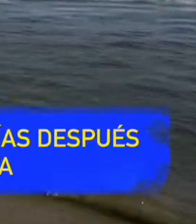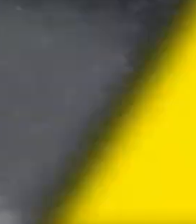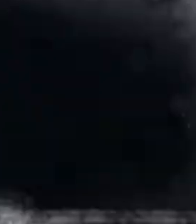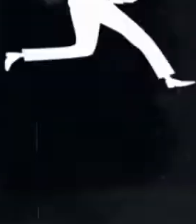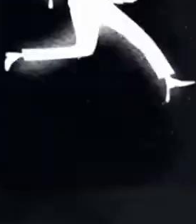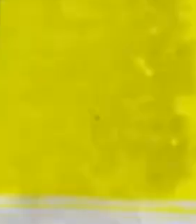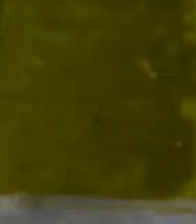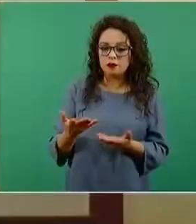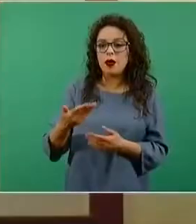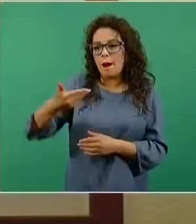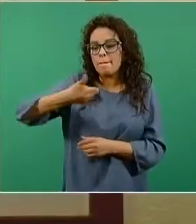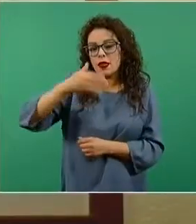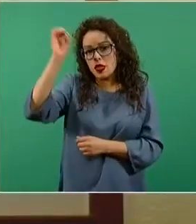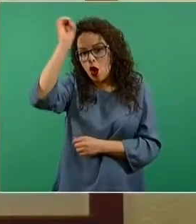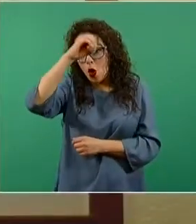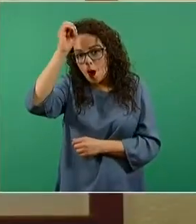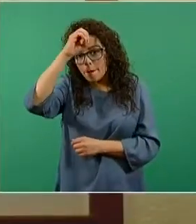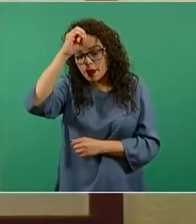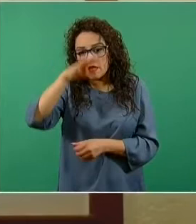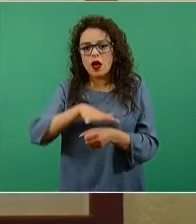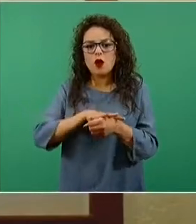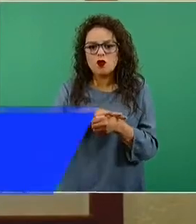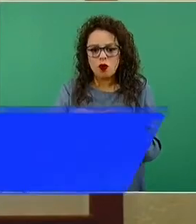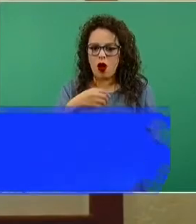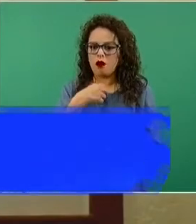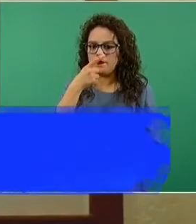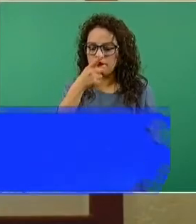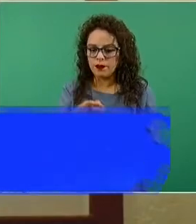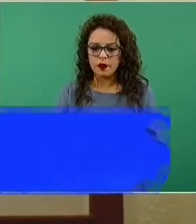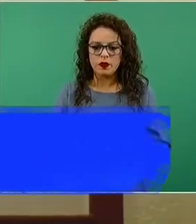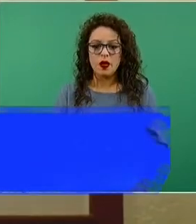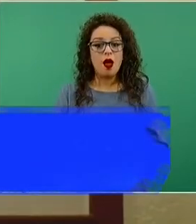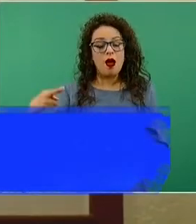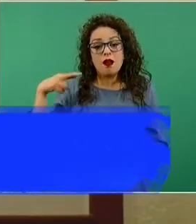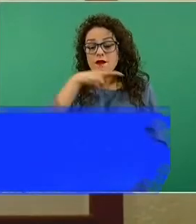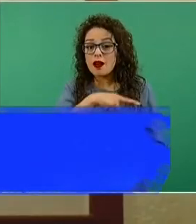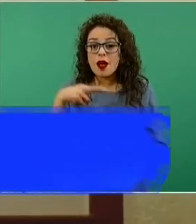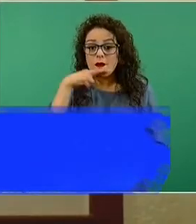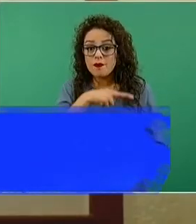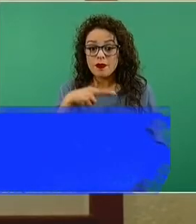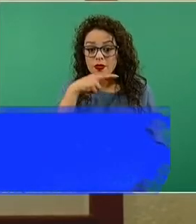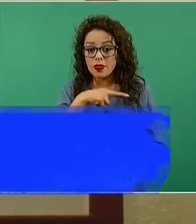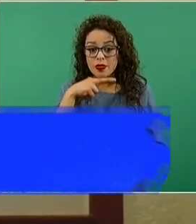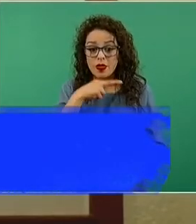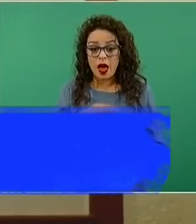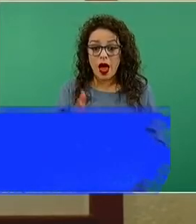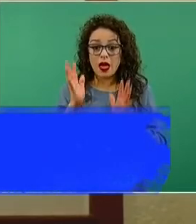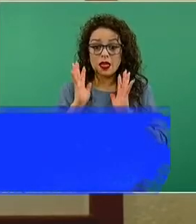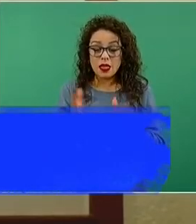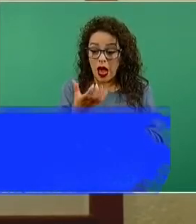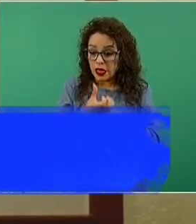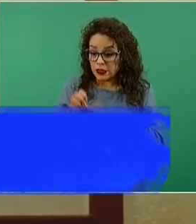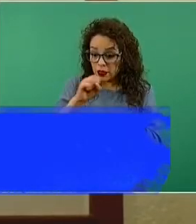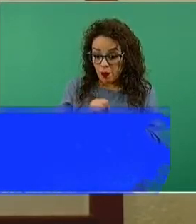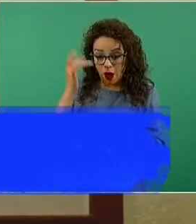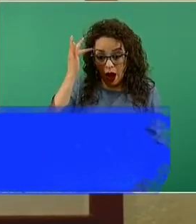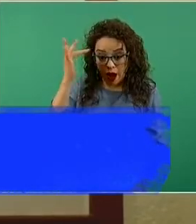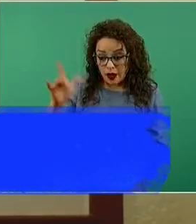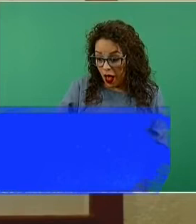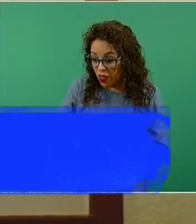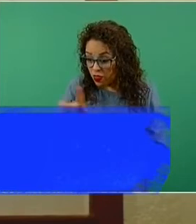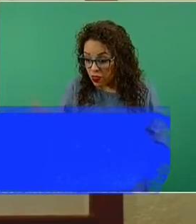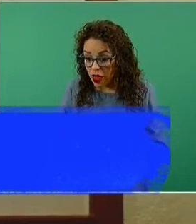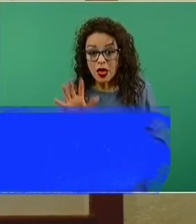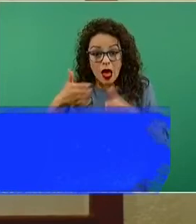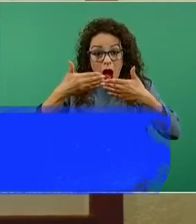abril. Tratar de no abrir inmediatamente después de la Semana Santa, porque la